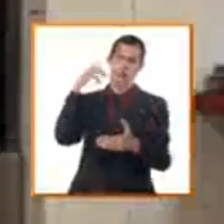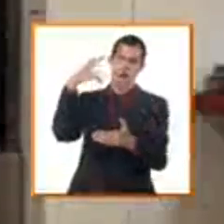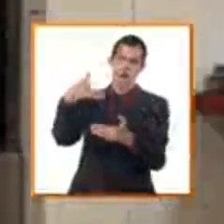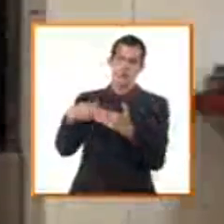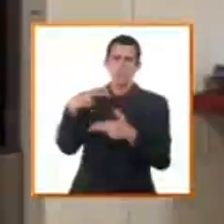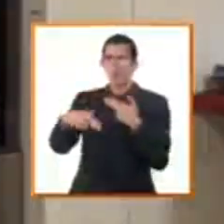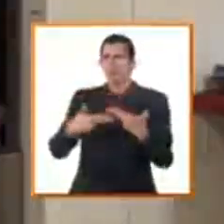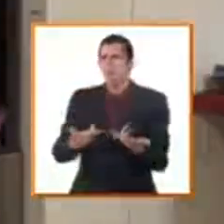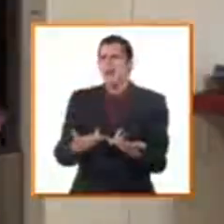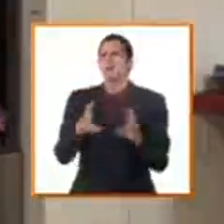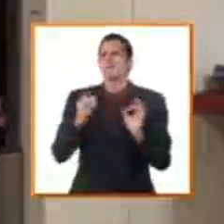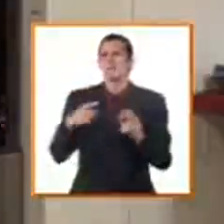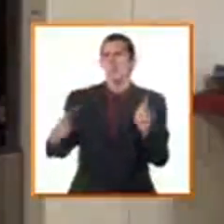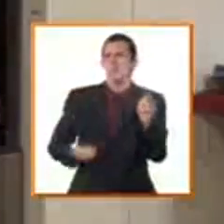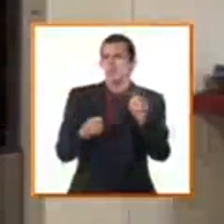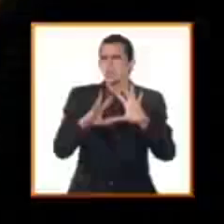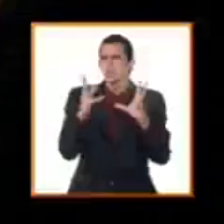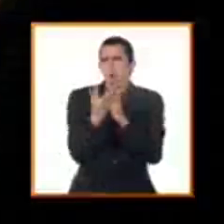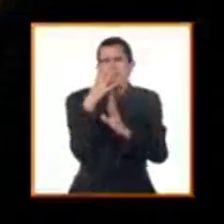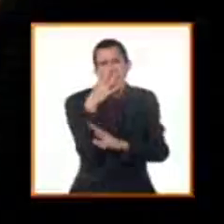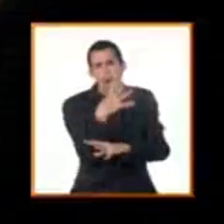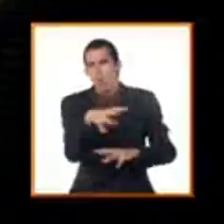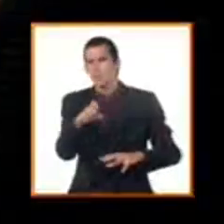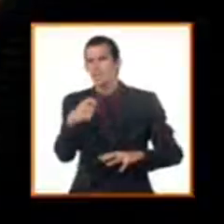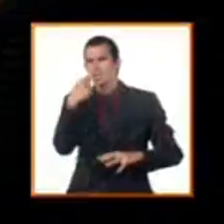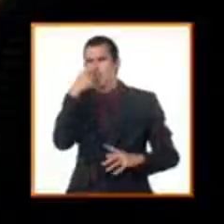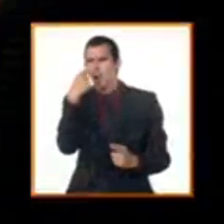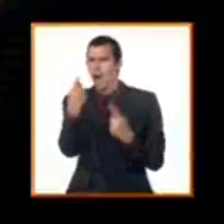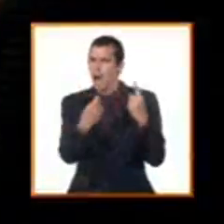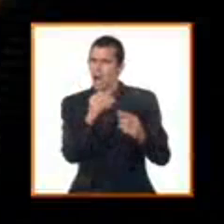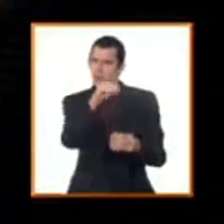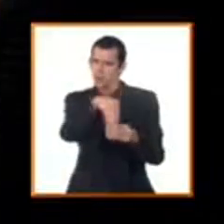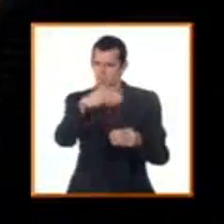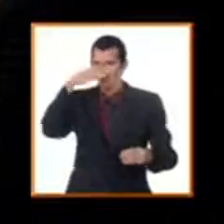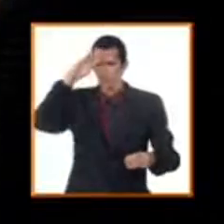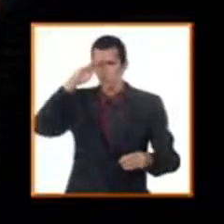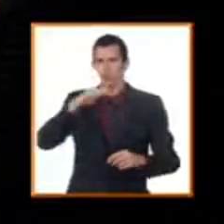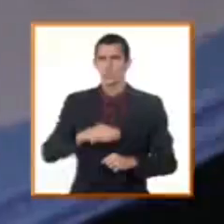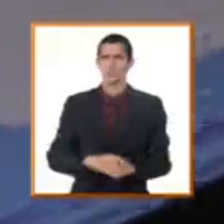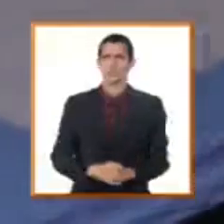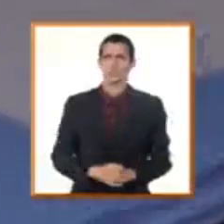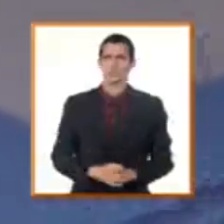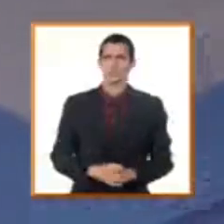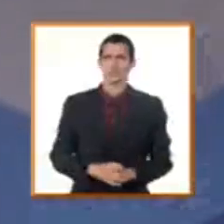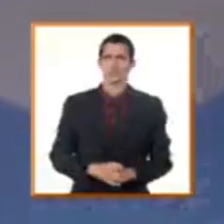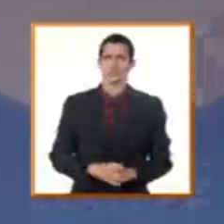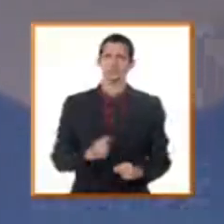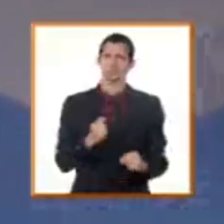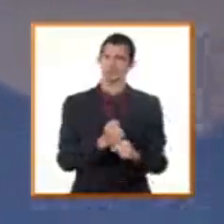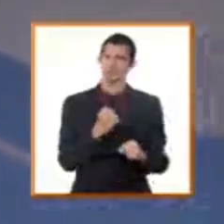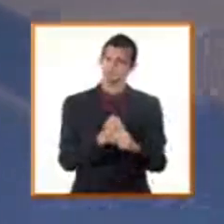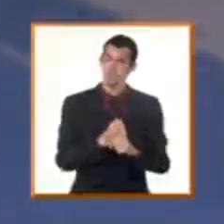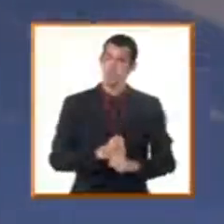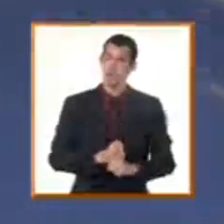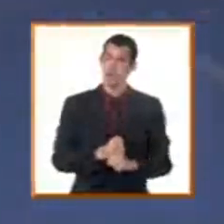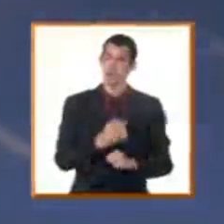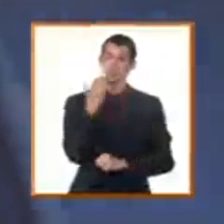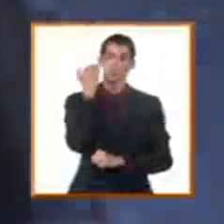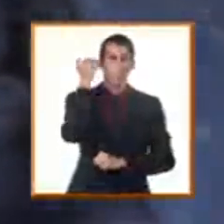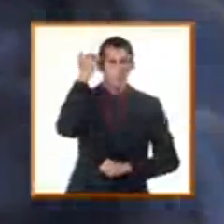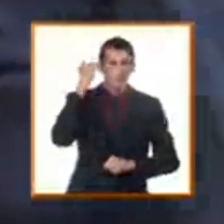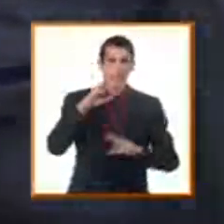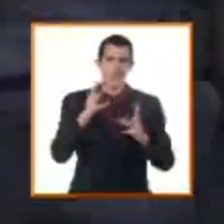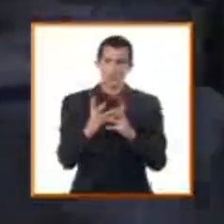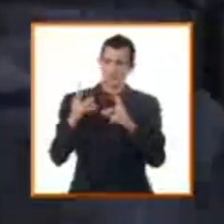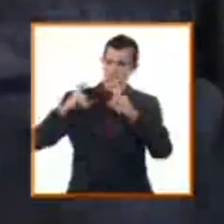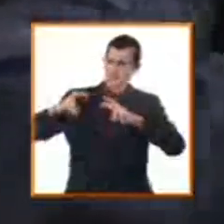intereses y la concertación de esfuerzos de varias instituciones en aras de frenar el uso indebido y el tráfico ilícito de drogas. Sobre